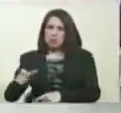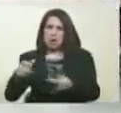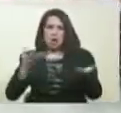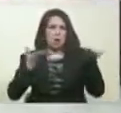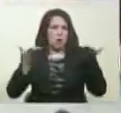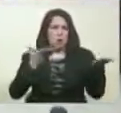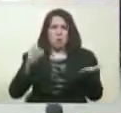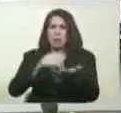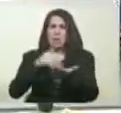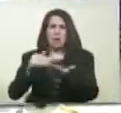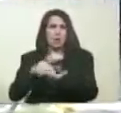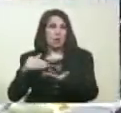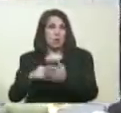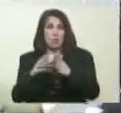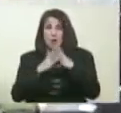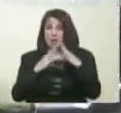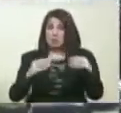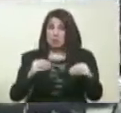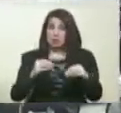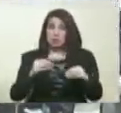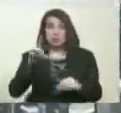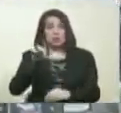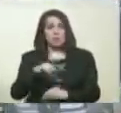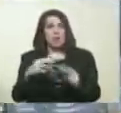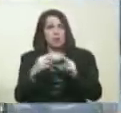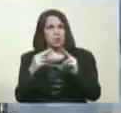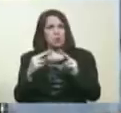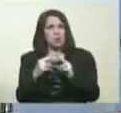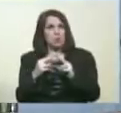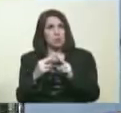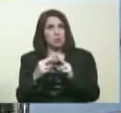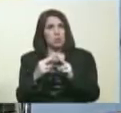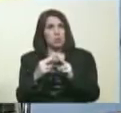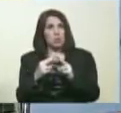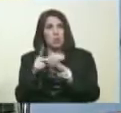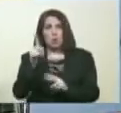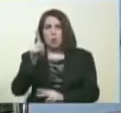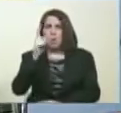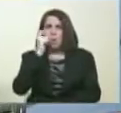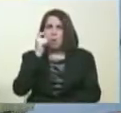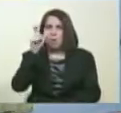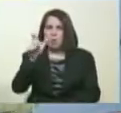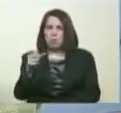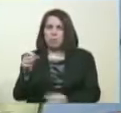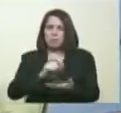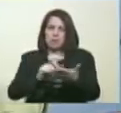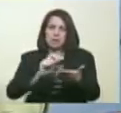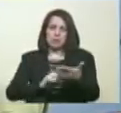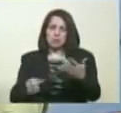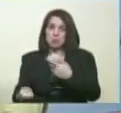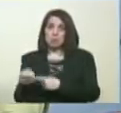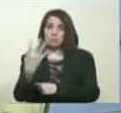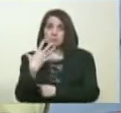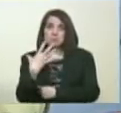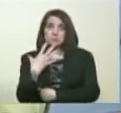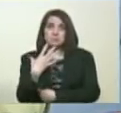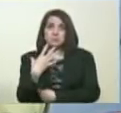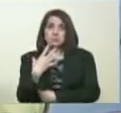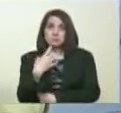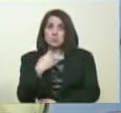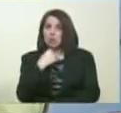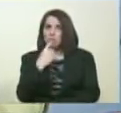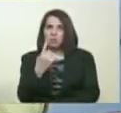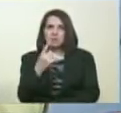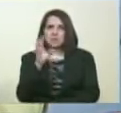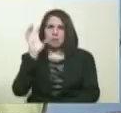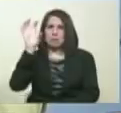obreras. También conozco el caso de un muchacho que me escribió. No voy a decir ni